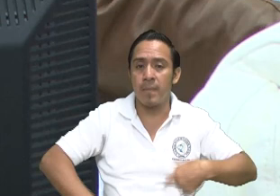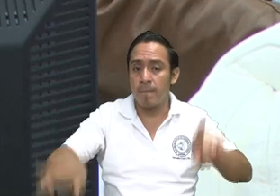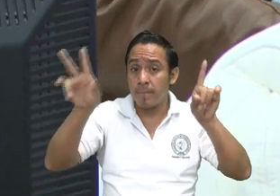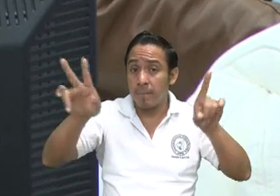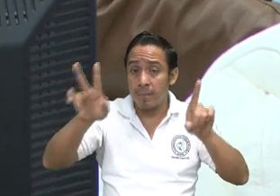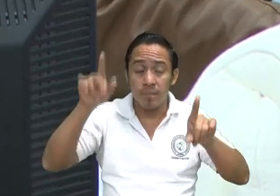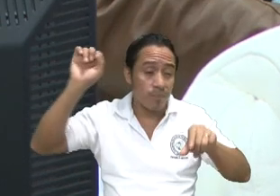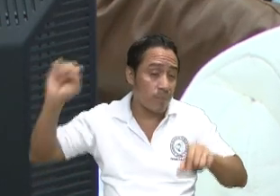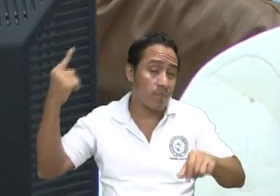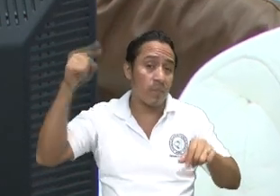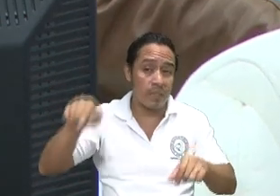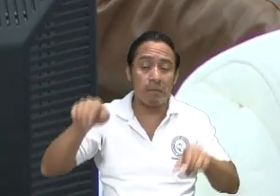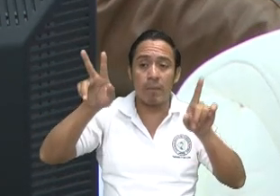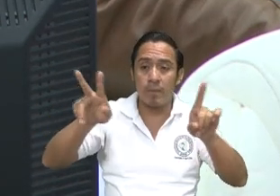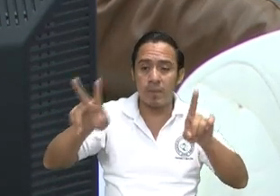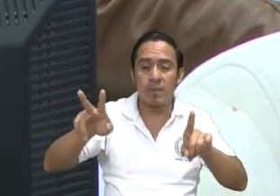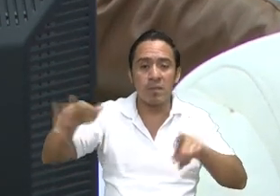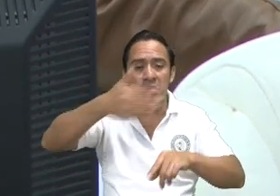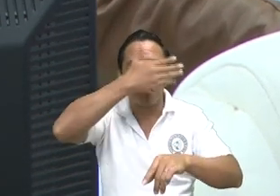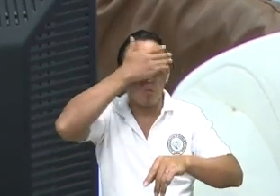Barrios de Chamorro, quien dejó en el